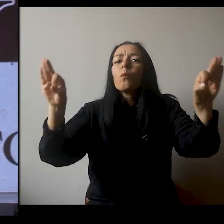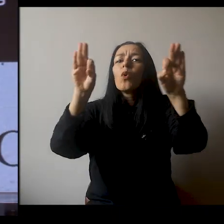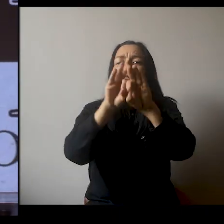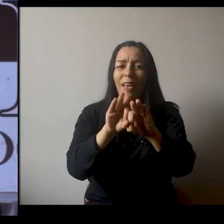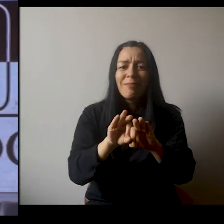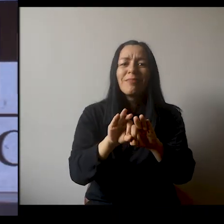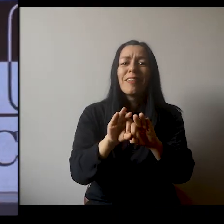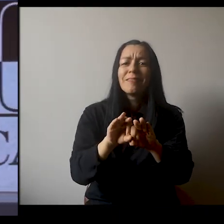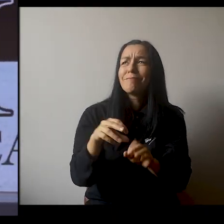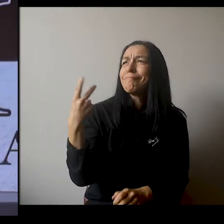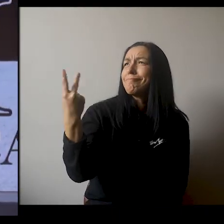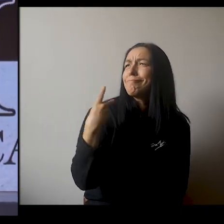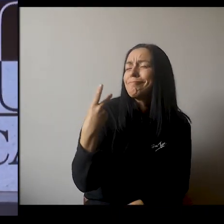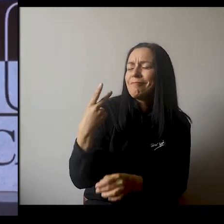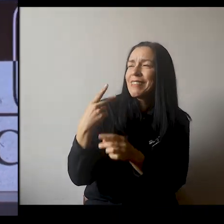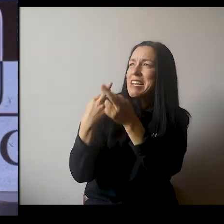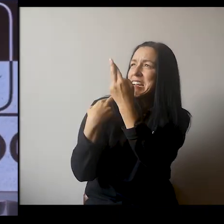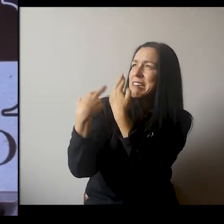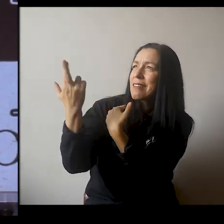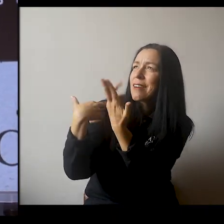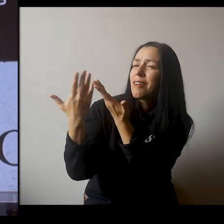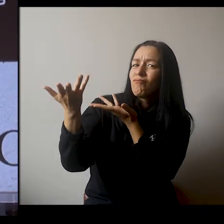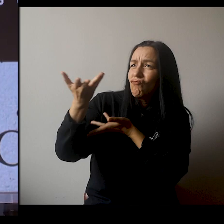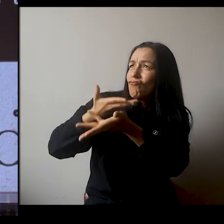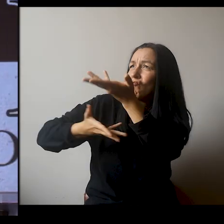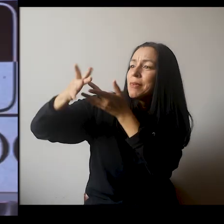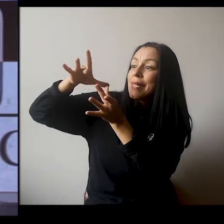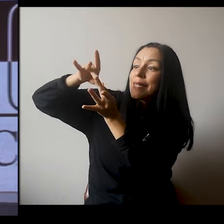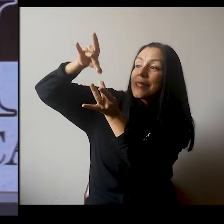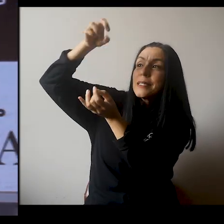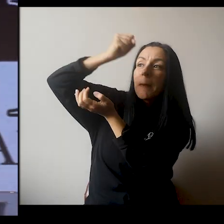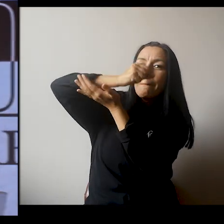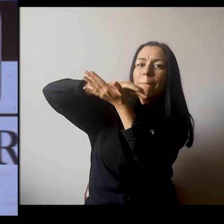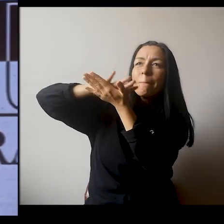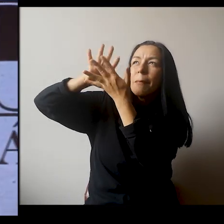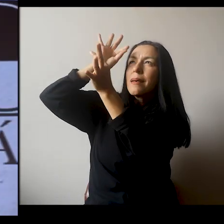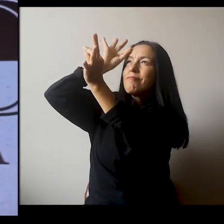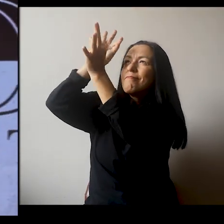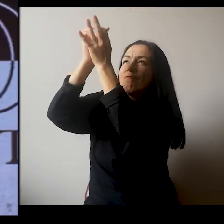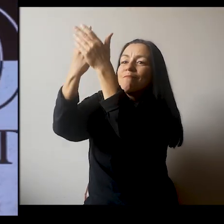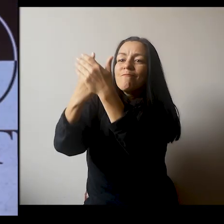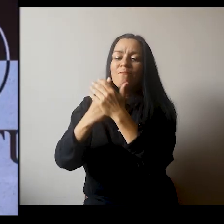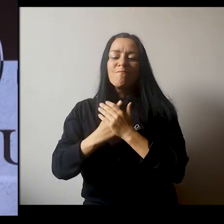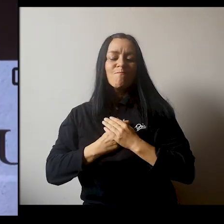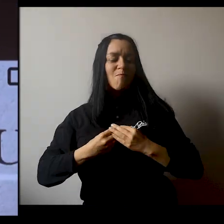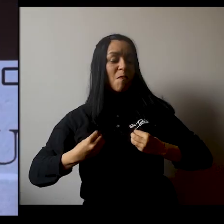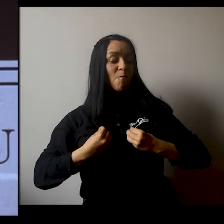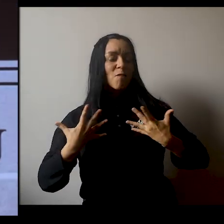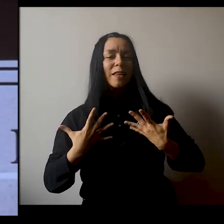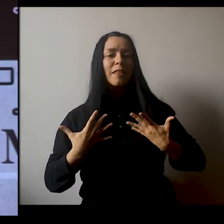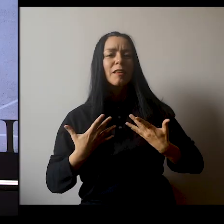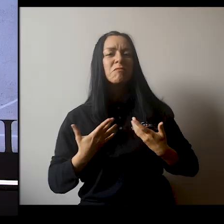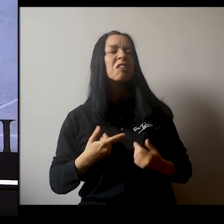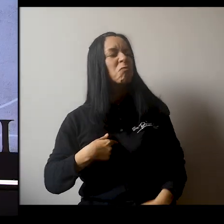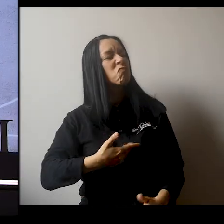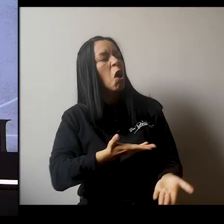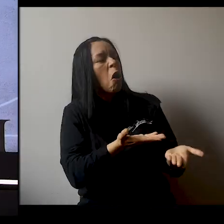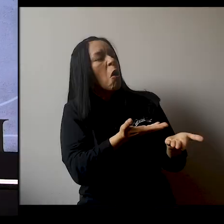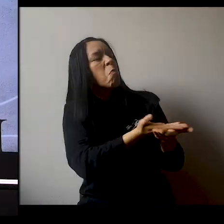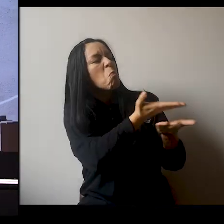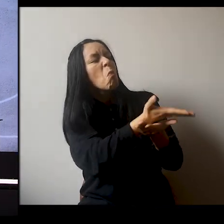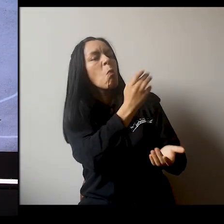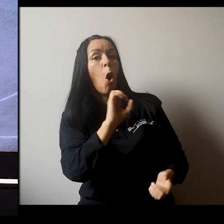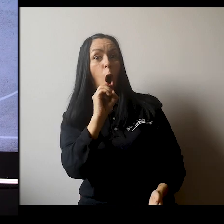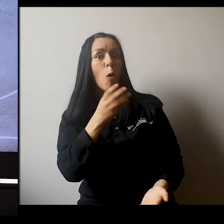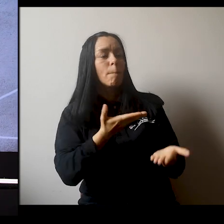La importancia de mantener nuestra relación con el Espíritu Santo. Pero también les